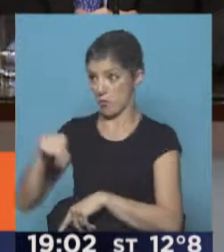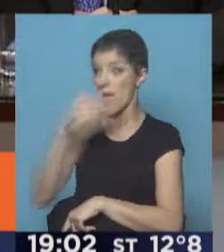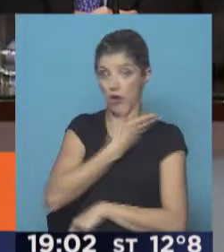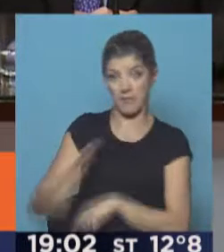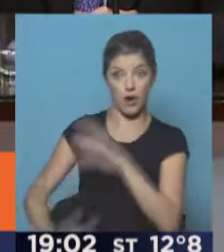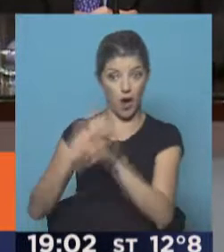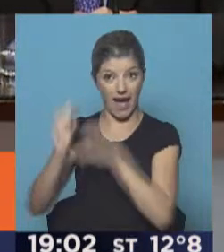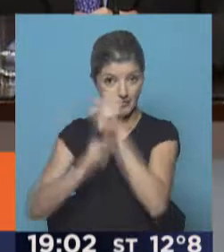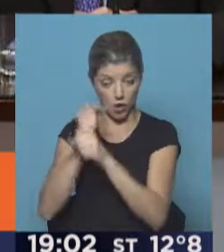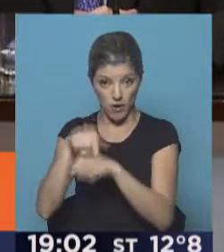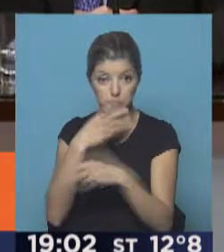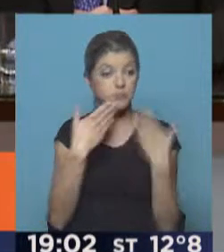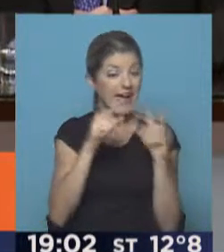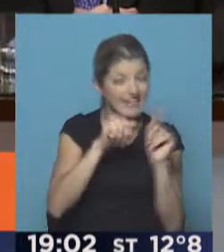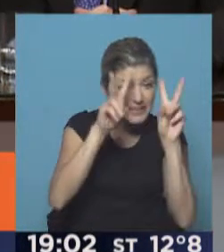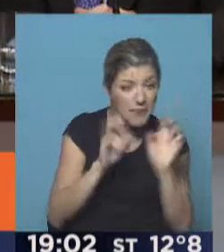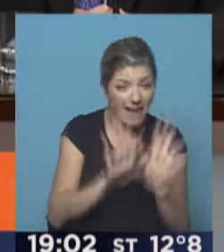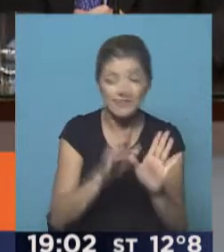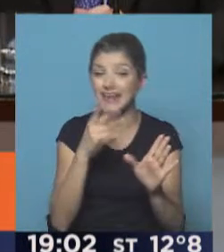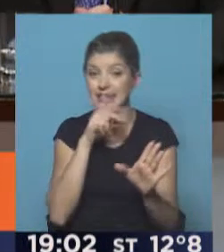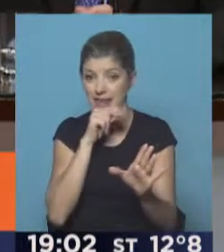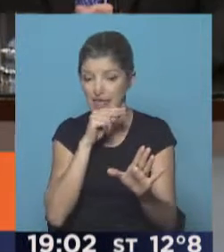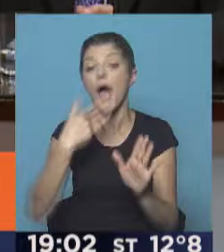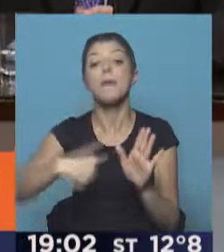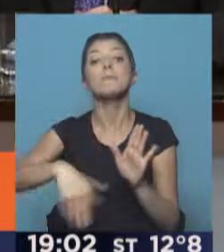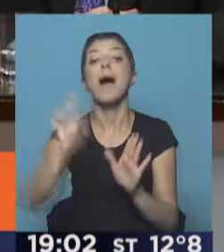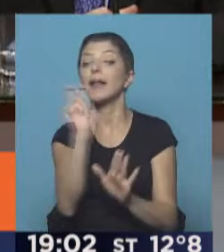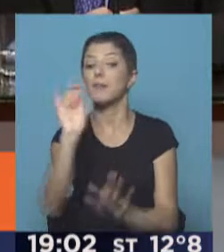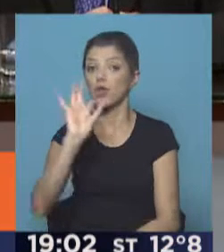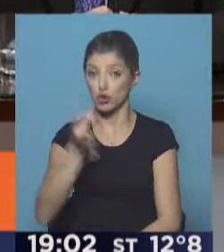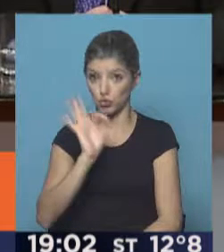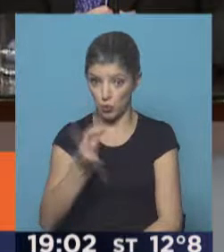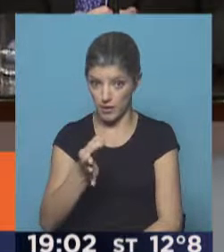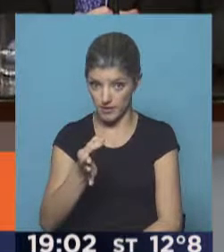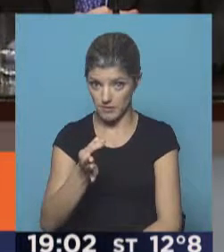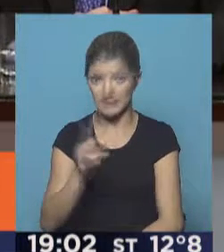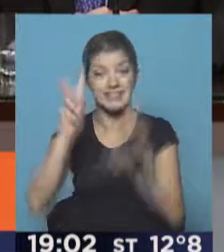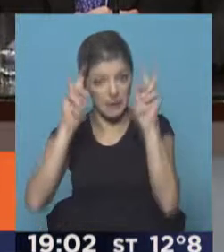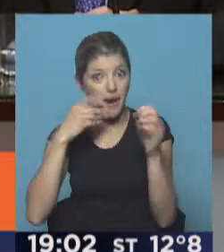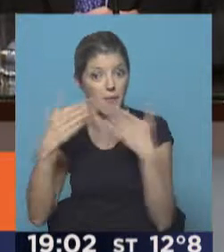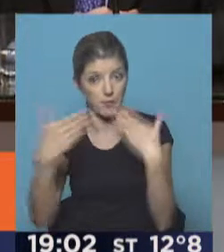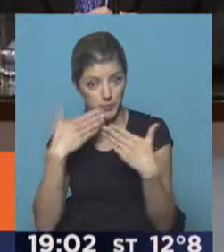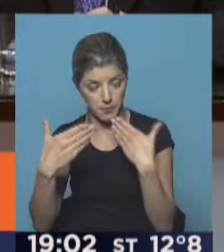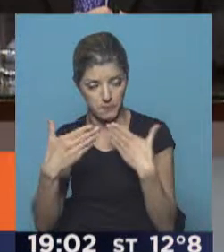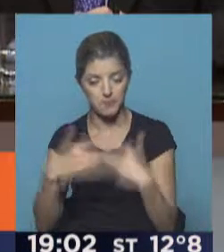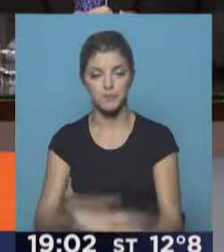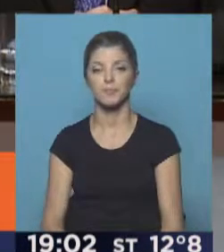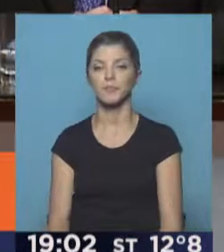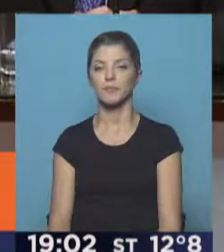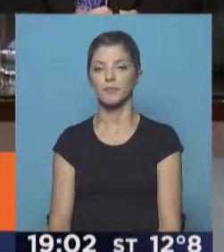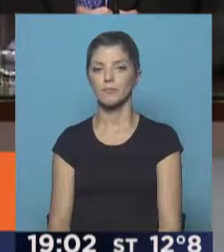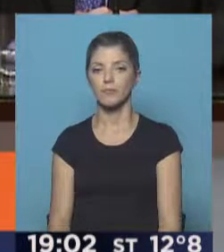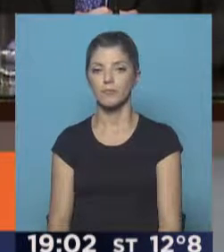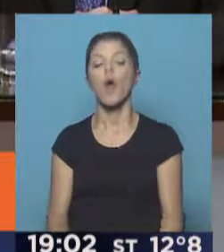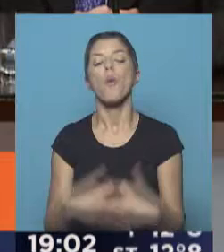casualmente se va a dar en el mes de octubre a partir de la audiencia pública. Por eso esto es uno de los temas que todavía se van a